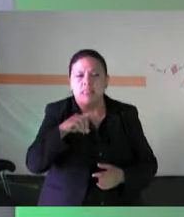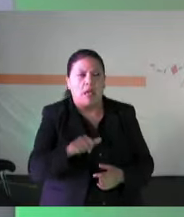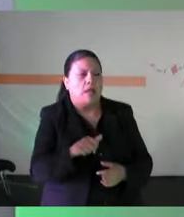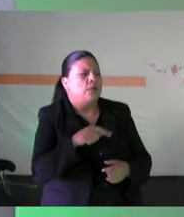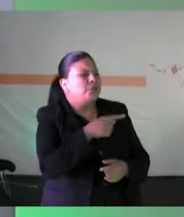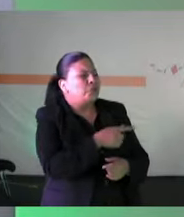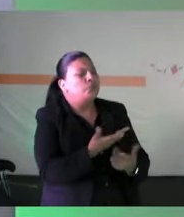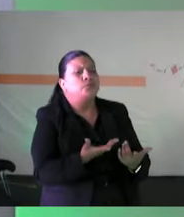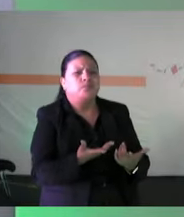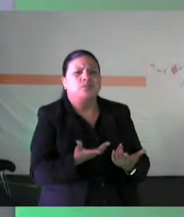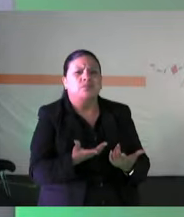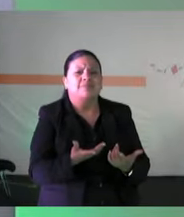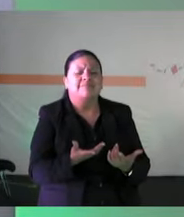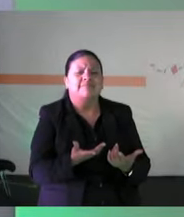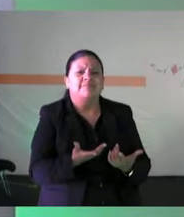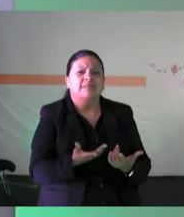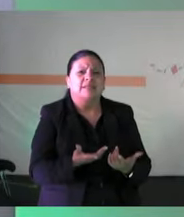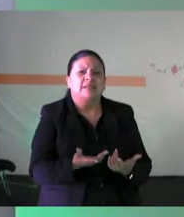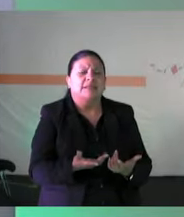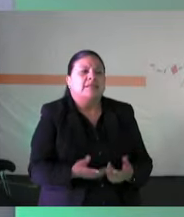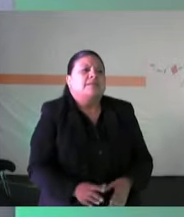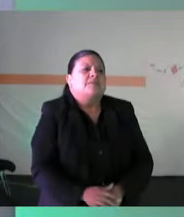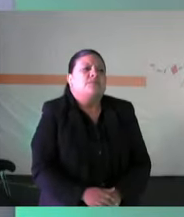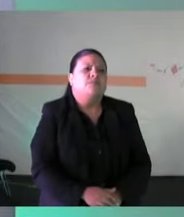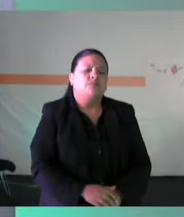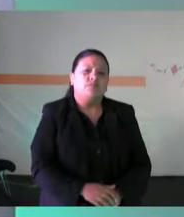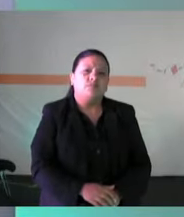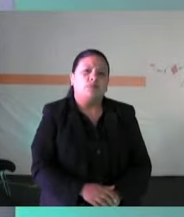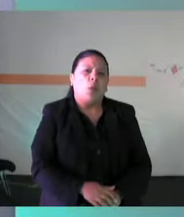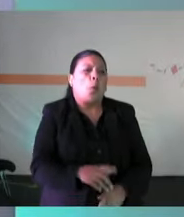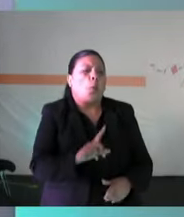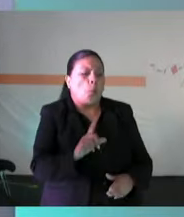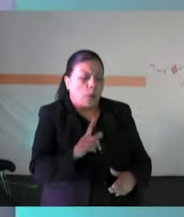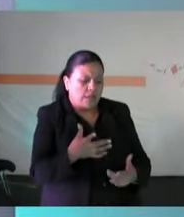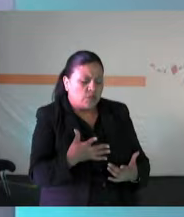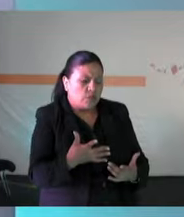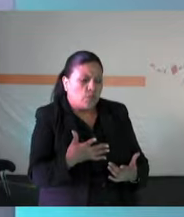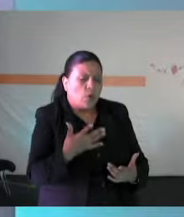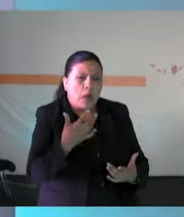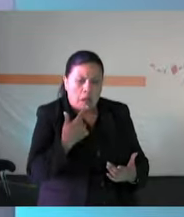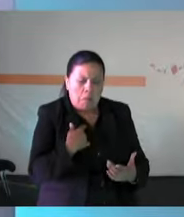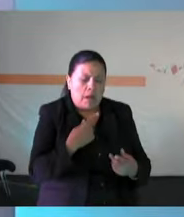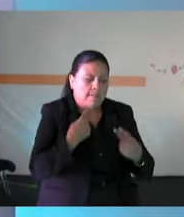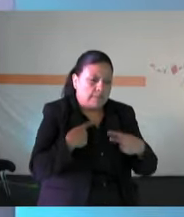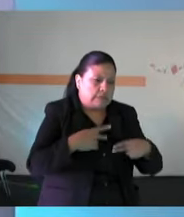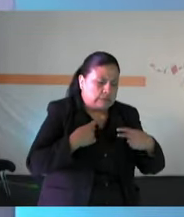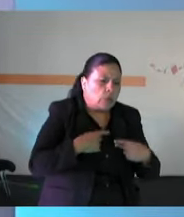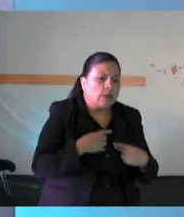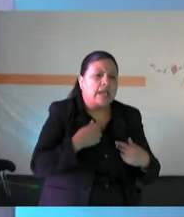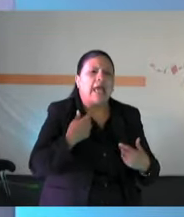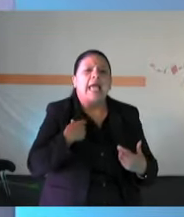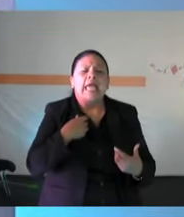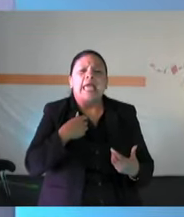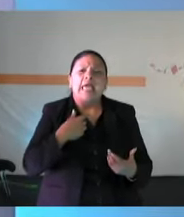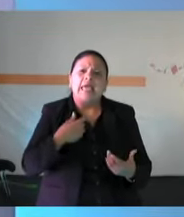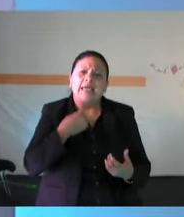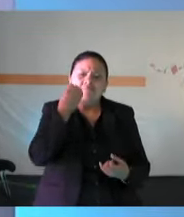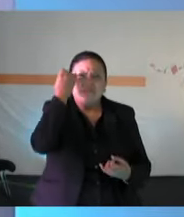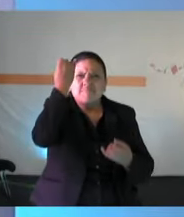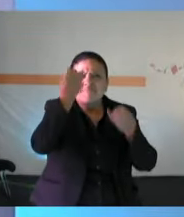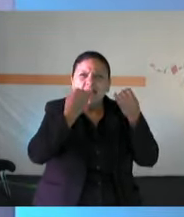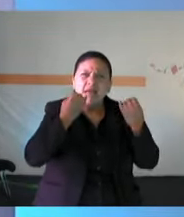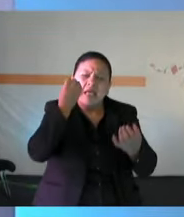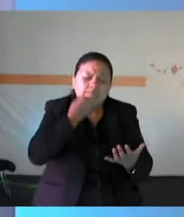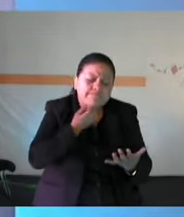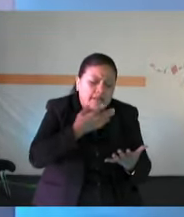¿cómo lidiar con esa parte? O sea, ¿cómo cuando uno toma una ficción y la transforma en ese horror, cómo puedes lidiar mejor con